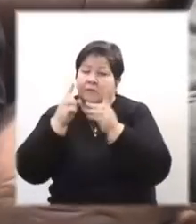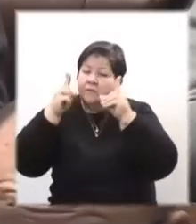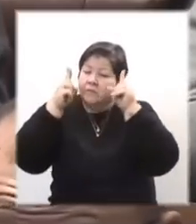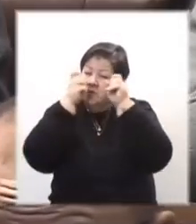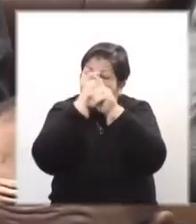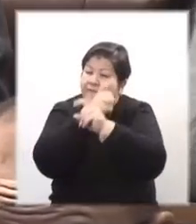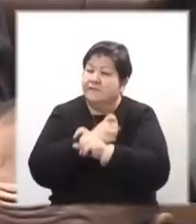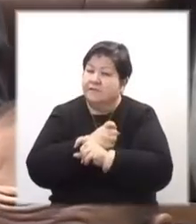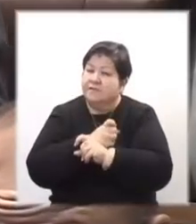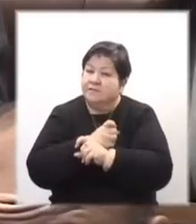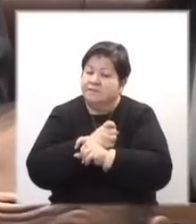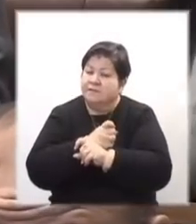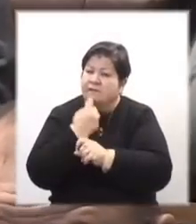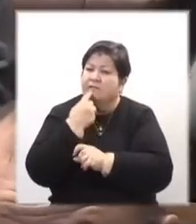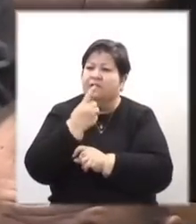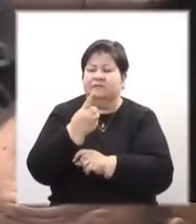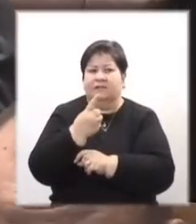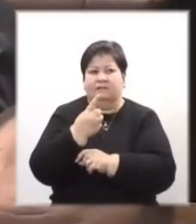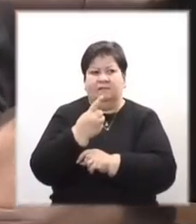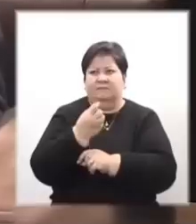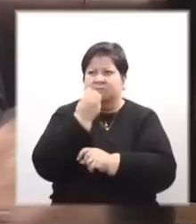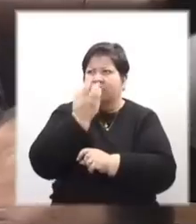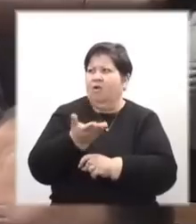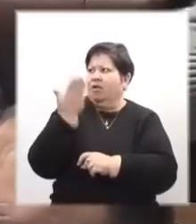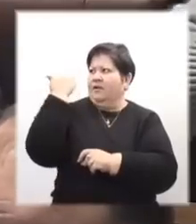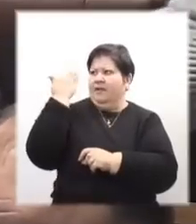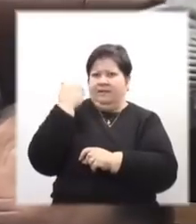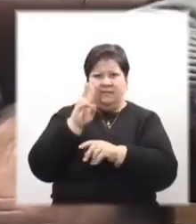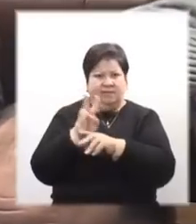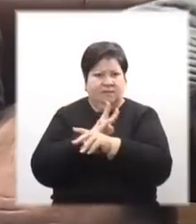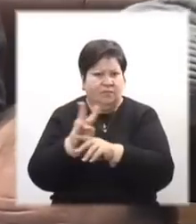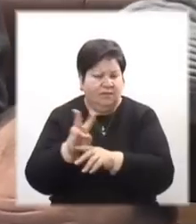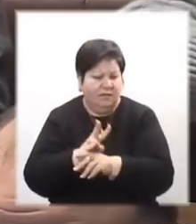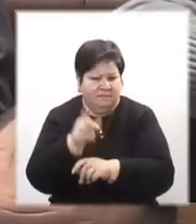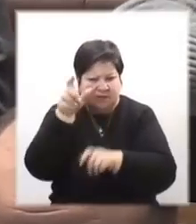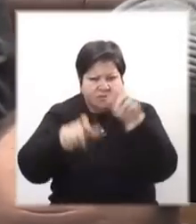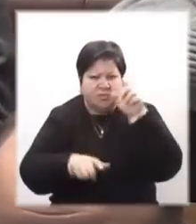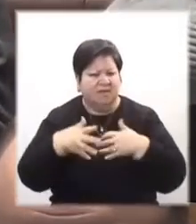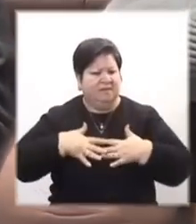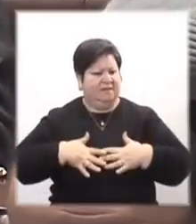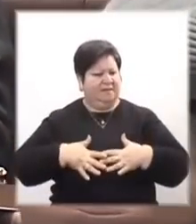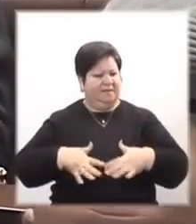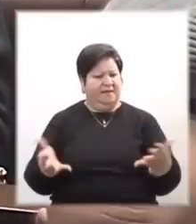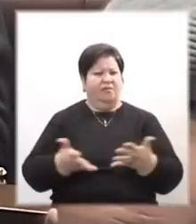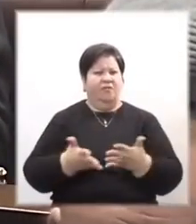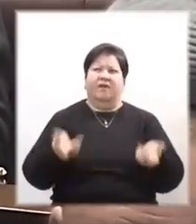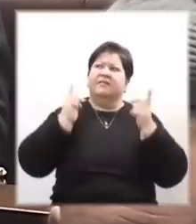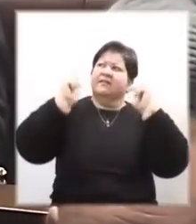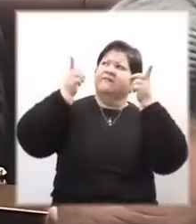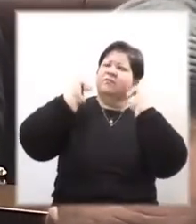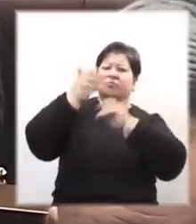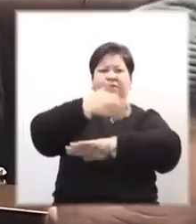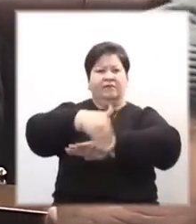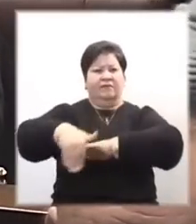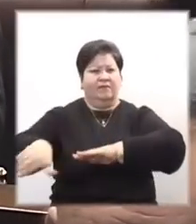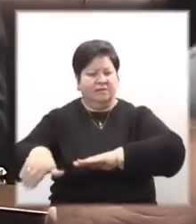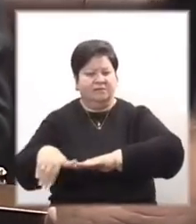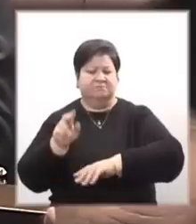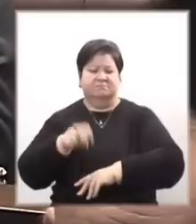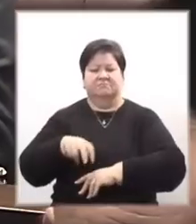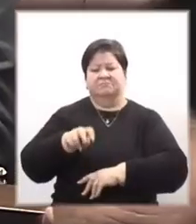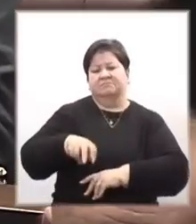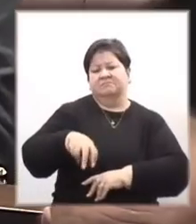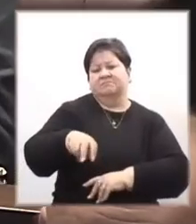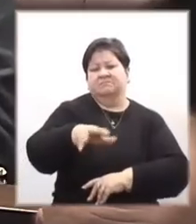de que la seguridad hoy es mejor que antes o que la gente se sienta más tranquila y por ende pueda salir a disfrutar de la calle, de un